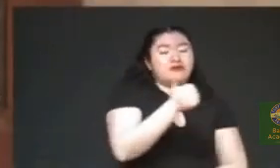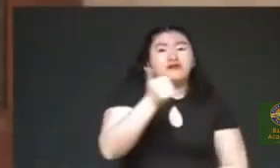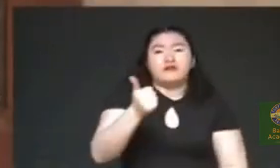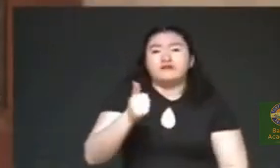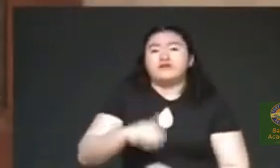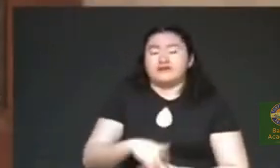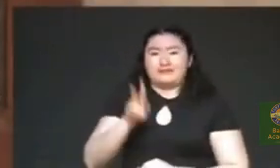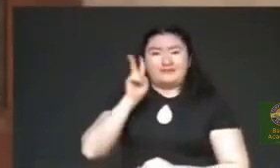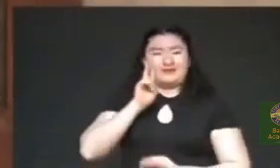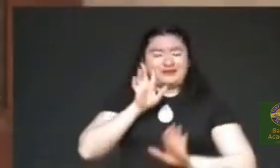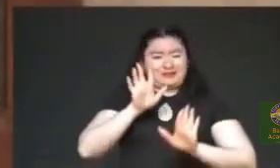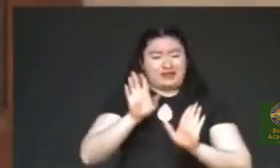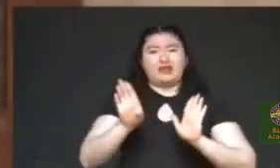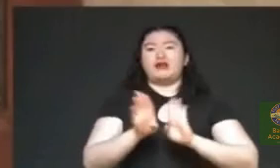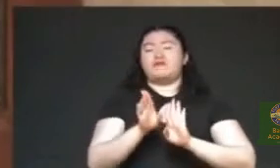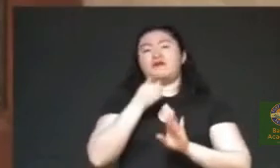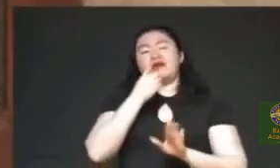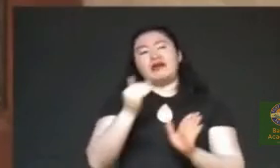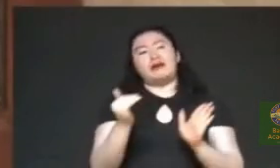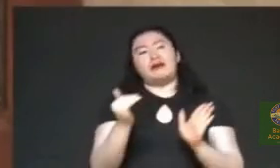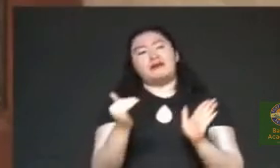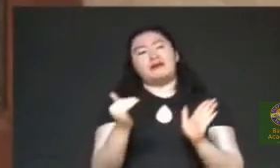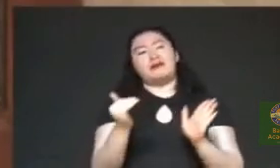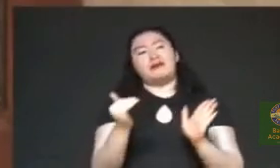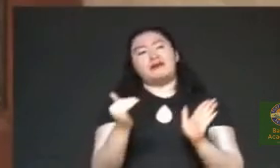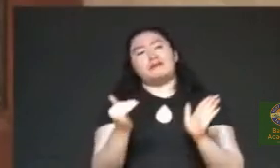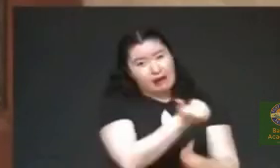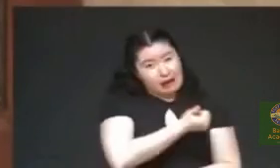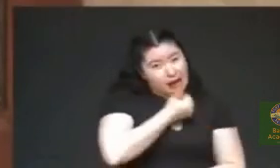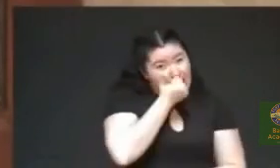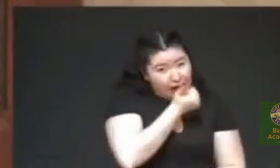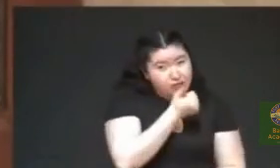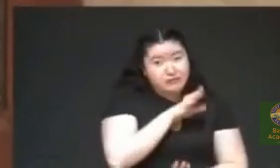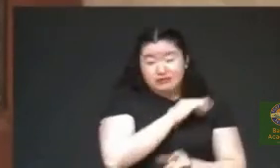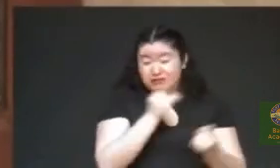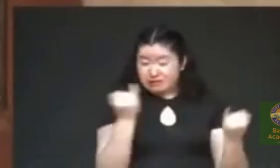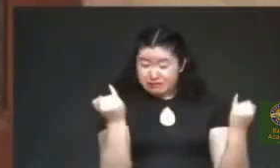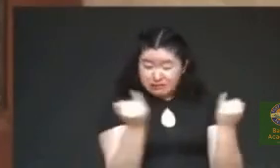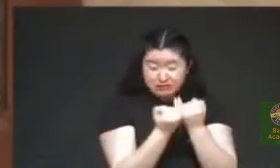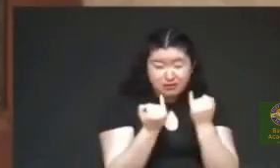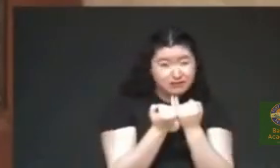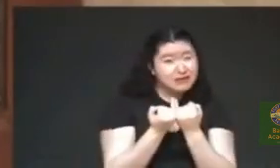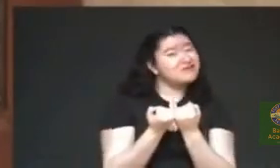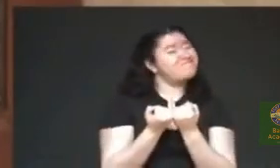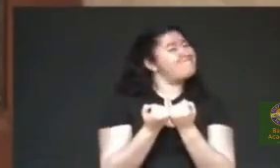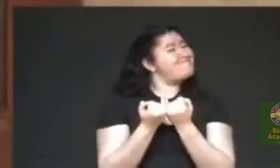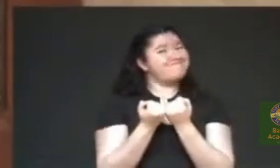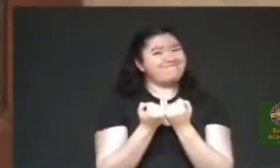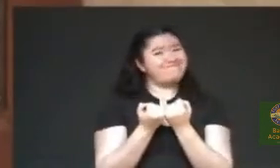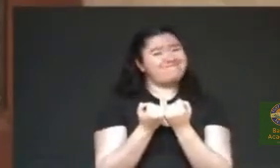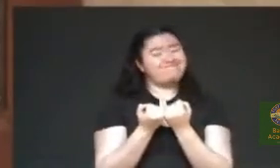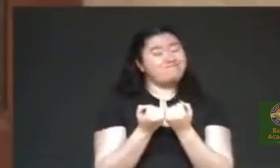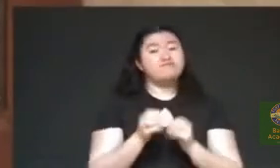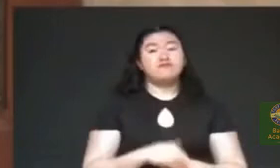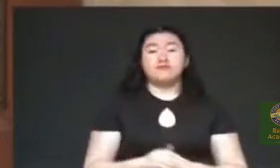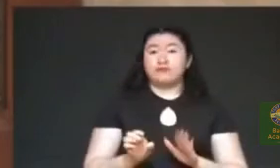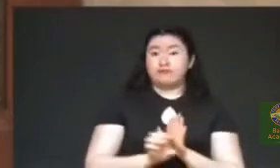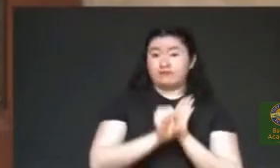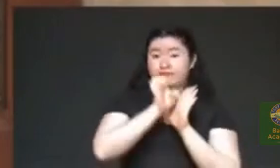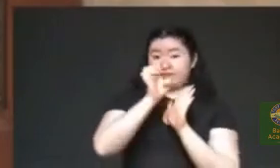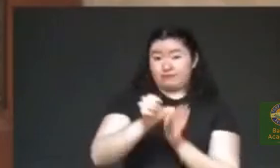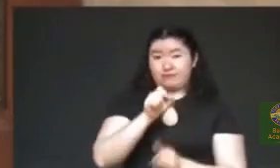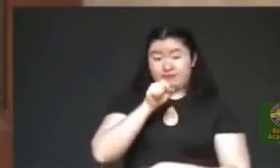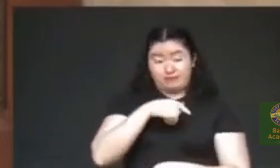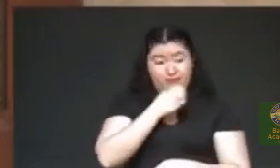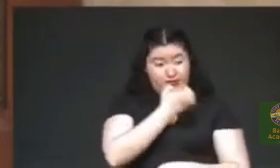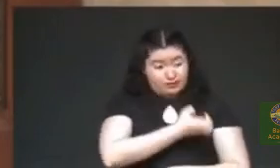hablas de nivel de millones. O sea, por ejemplo, en una escuela con estas características